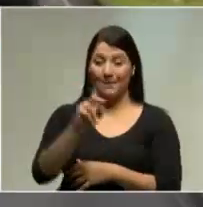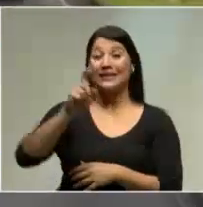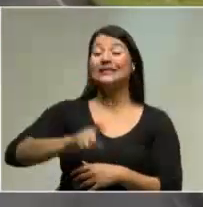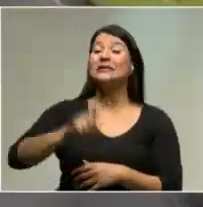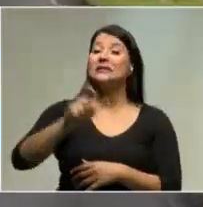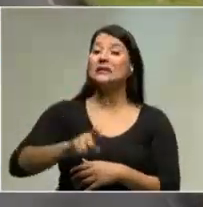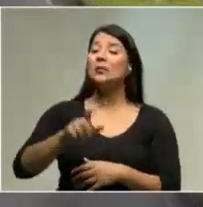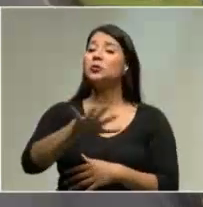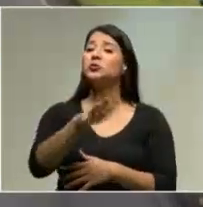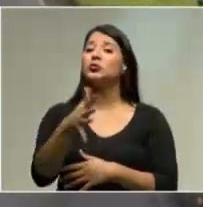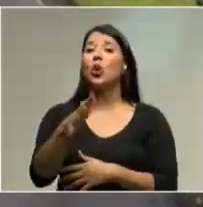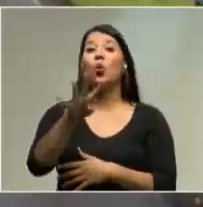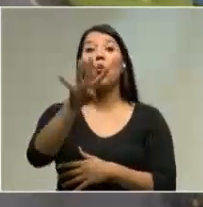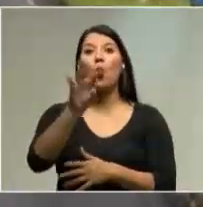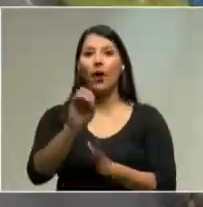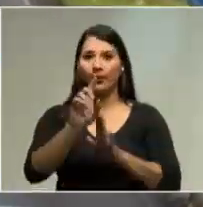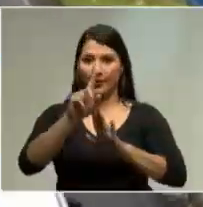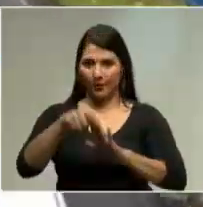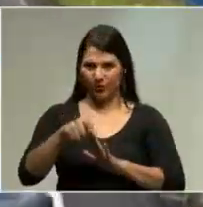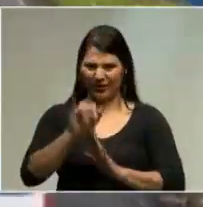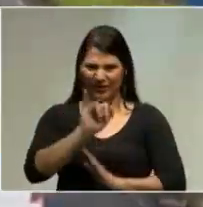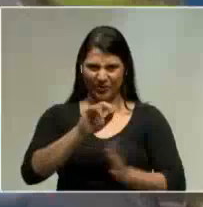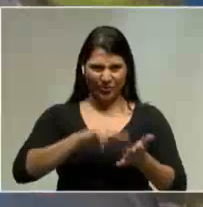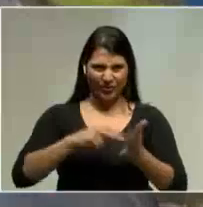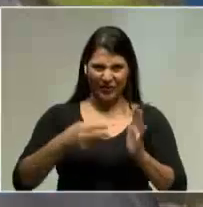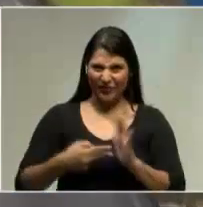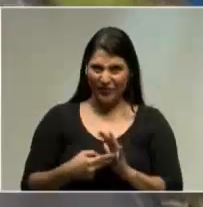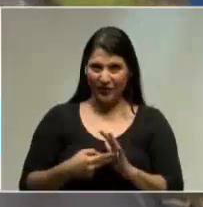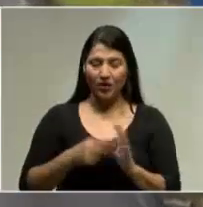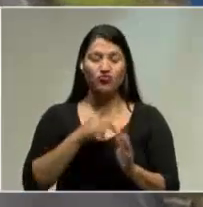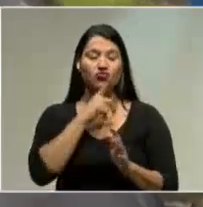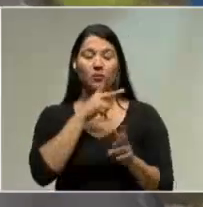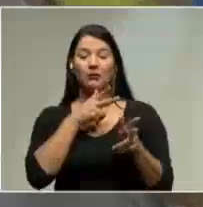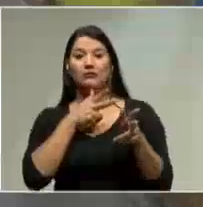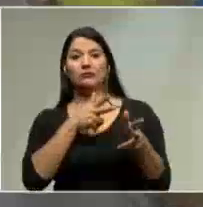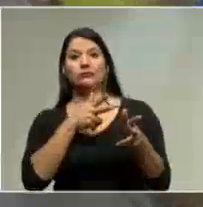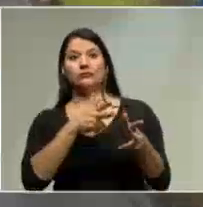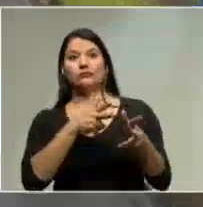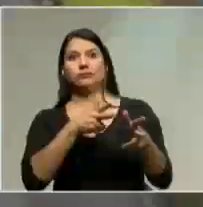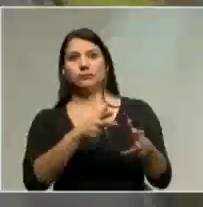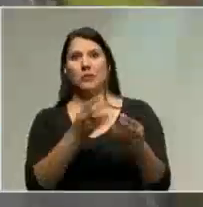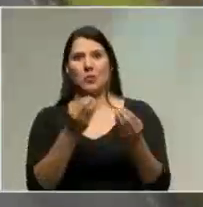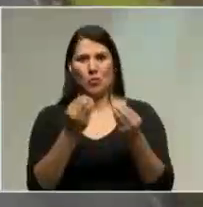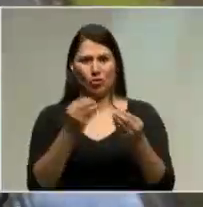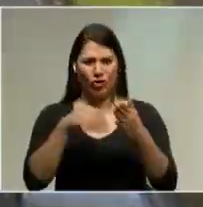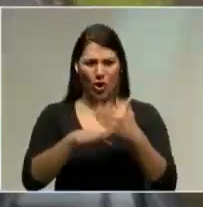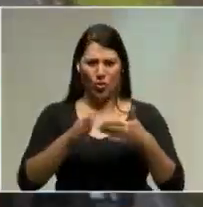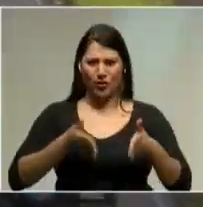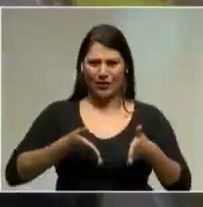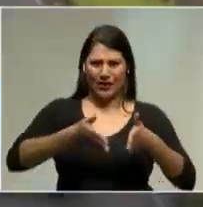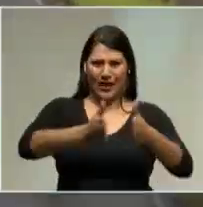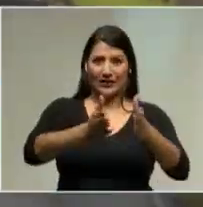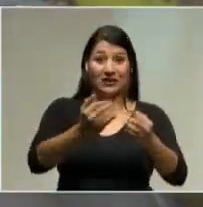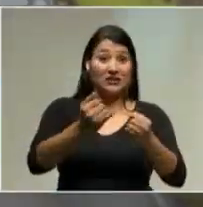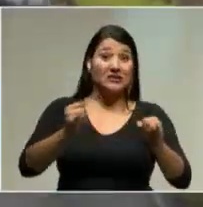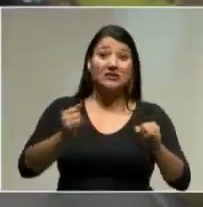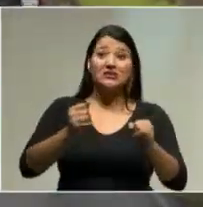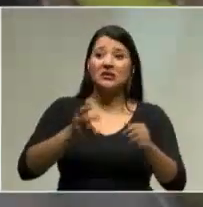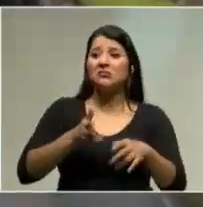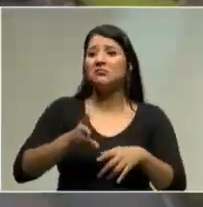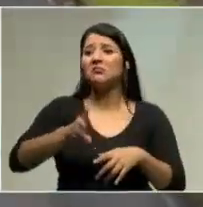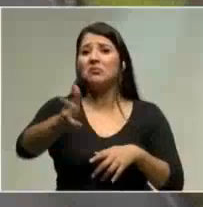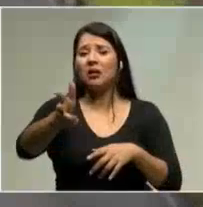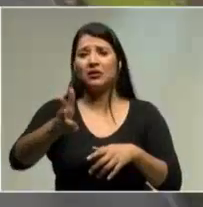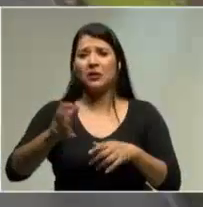cerca de 40 minutos, lo que quiere decir que fue un atasco bastante considerable en una ruta que sin presa podría